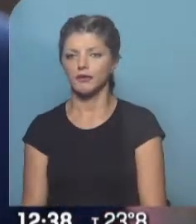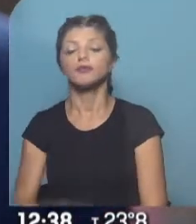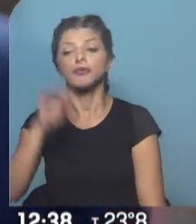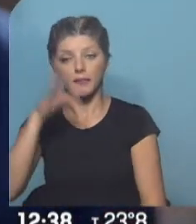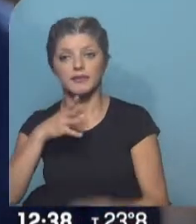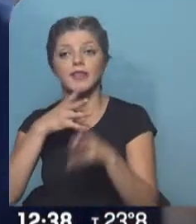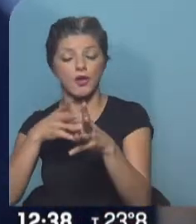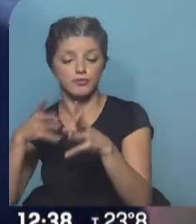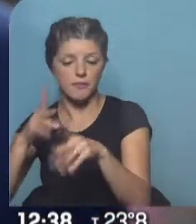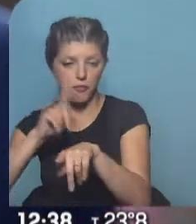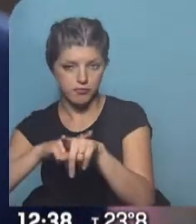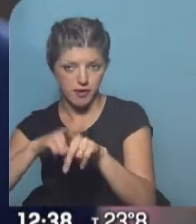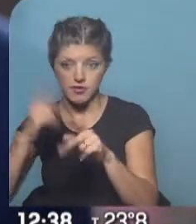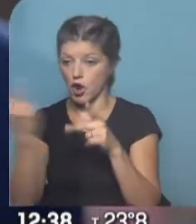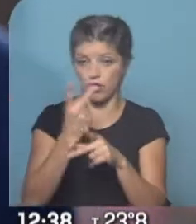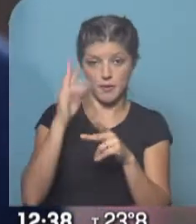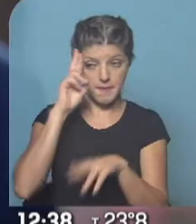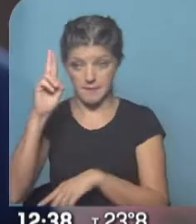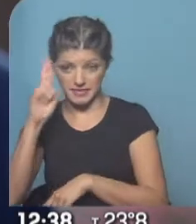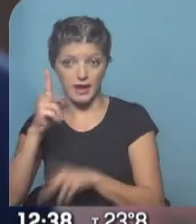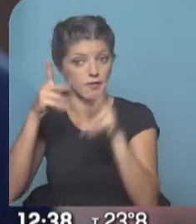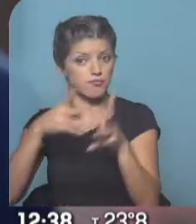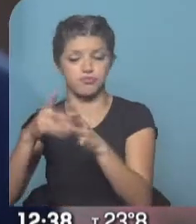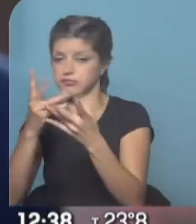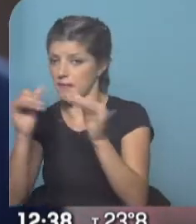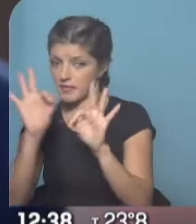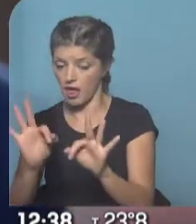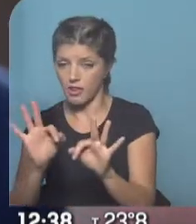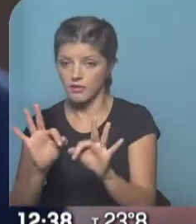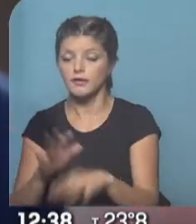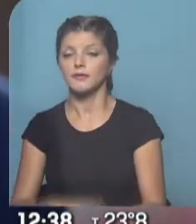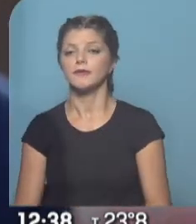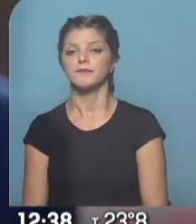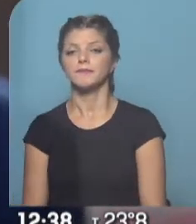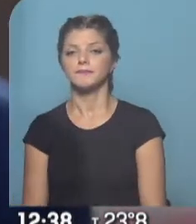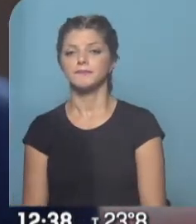fuego temporal y bilateral, tiene un destinatario